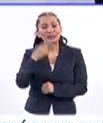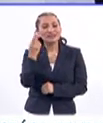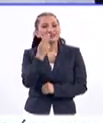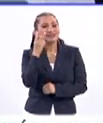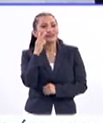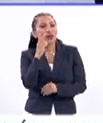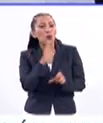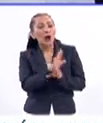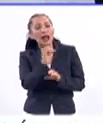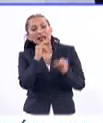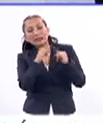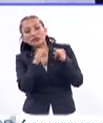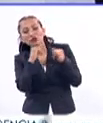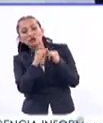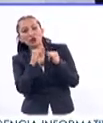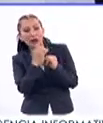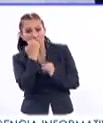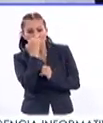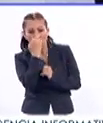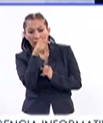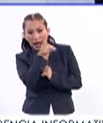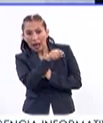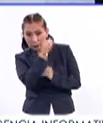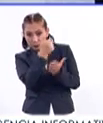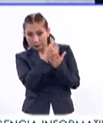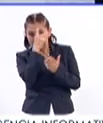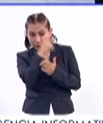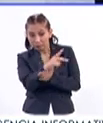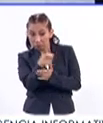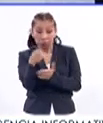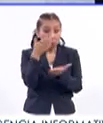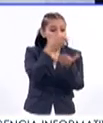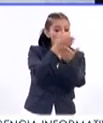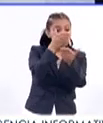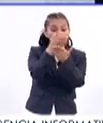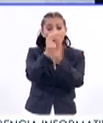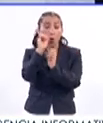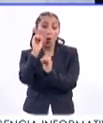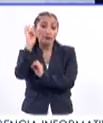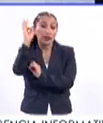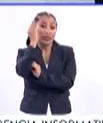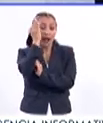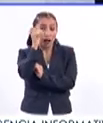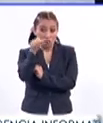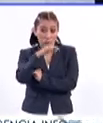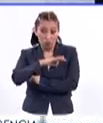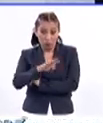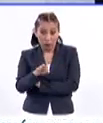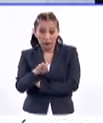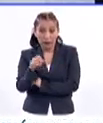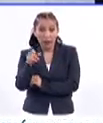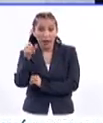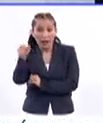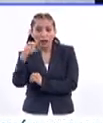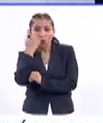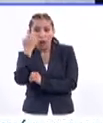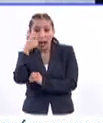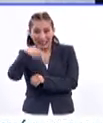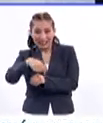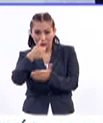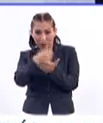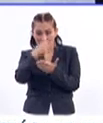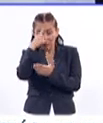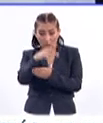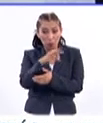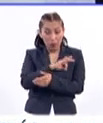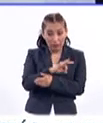es qué institución educativa de la Ciudad de México o a nivel federal que tenga sus planteles en la Ciudad de